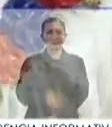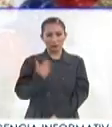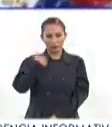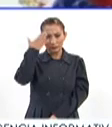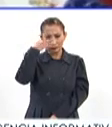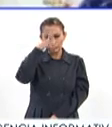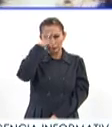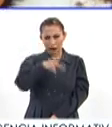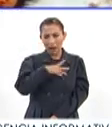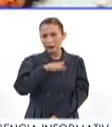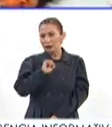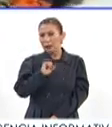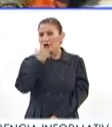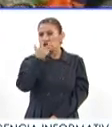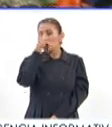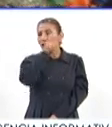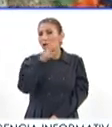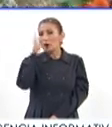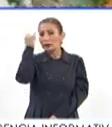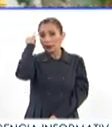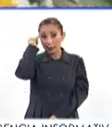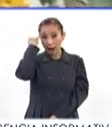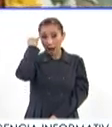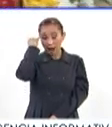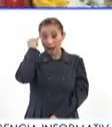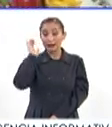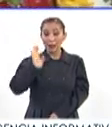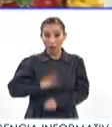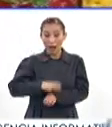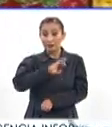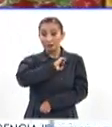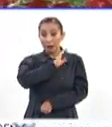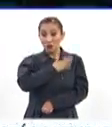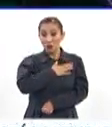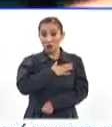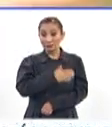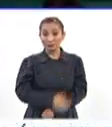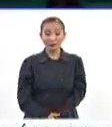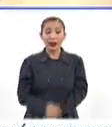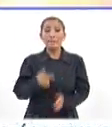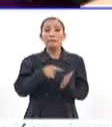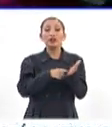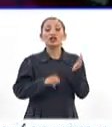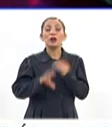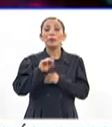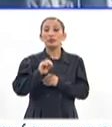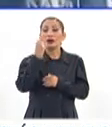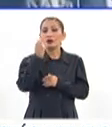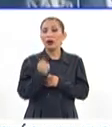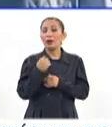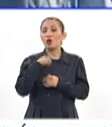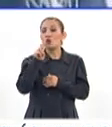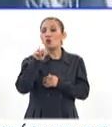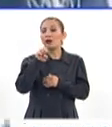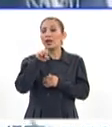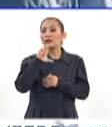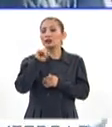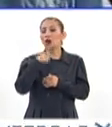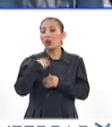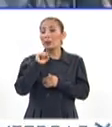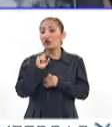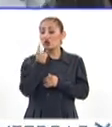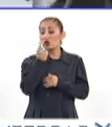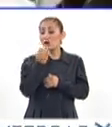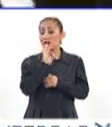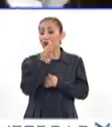¿Sabías que en México hay 68 lenguas indígenas además del español? En 1999, la UNESCO proclamó el